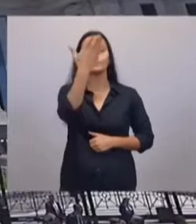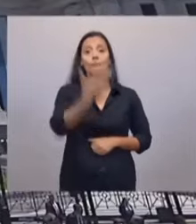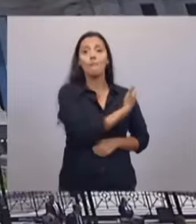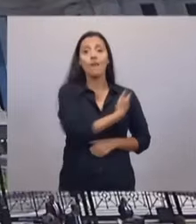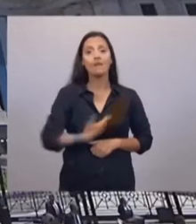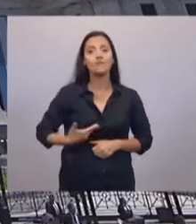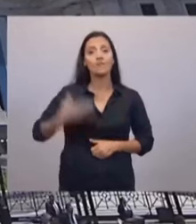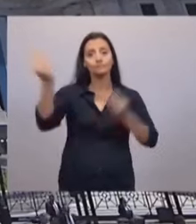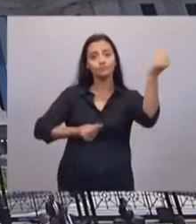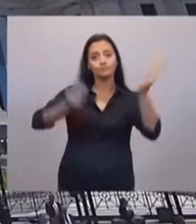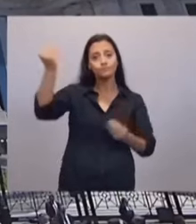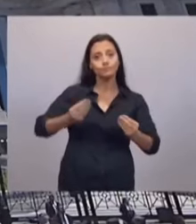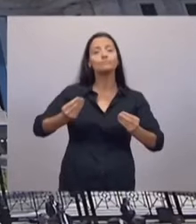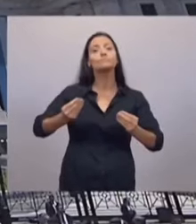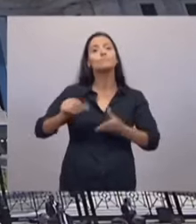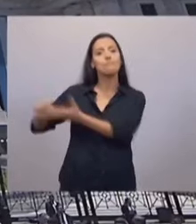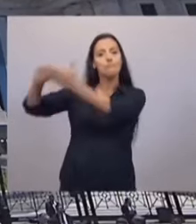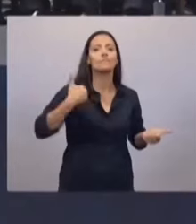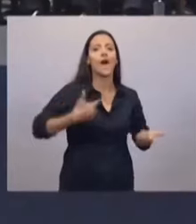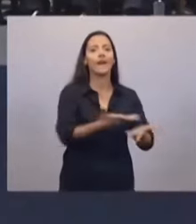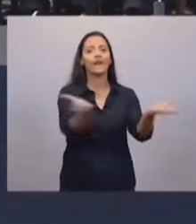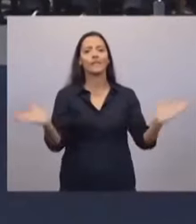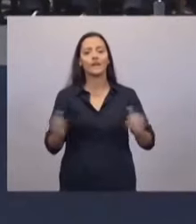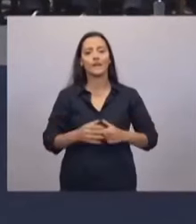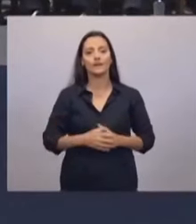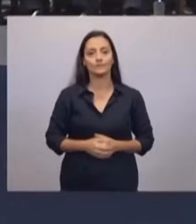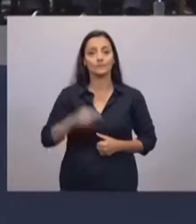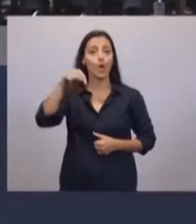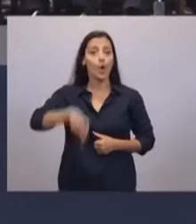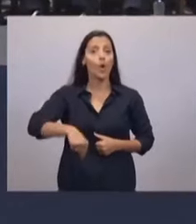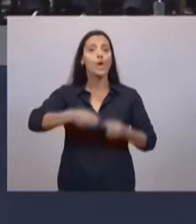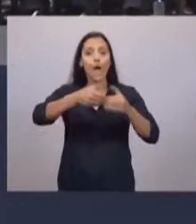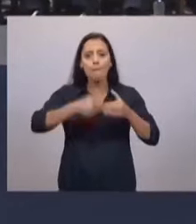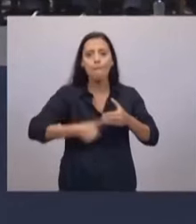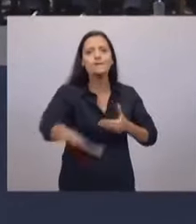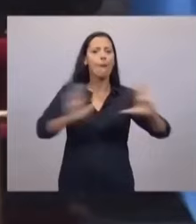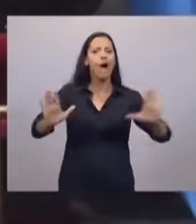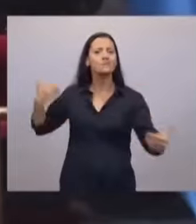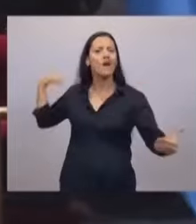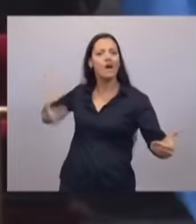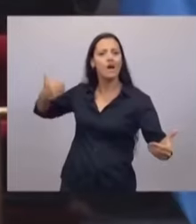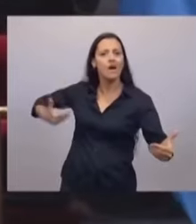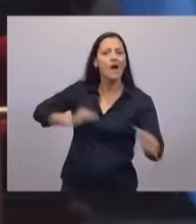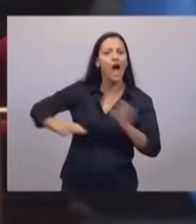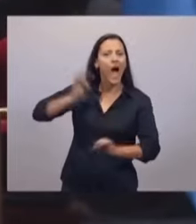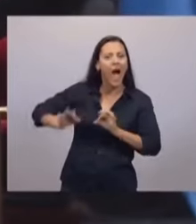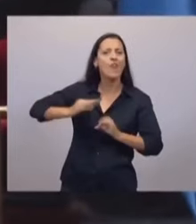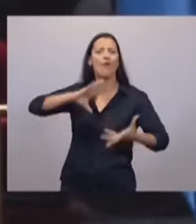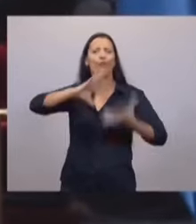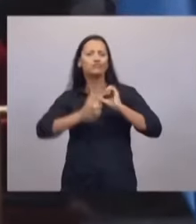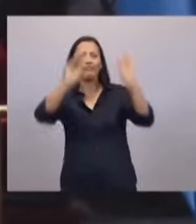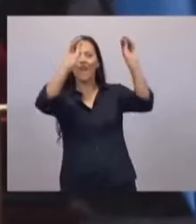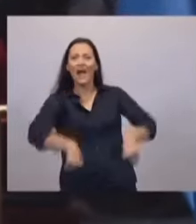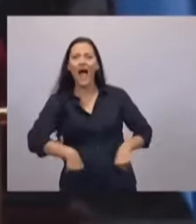de economía, además de comentarista en programas televisivos y de radio. Su madre es ama de casa y su padre un retirado empresario